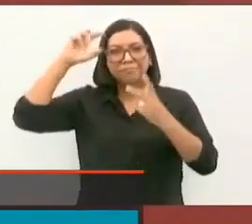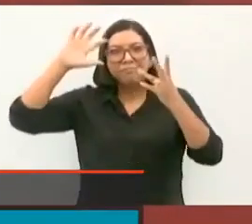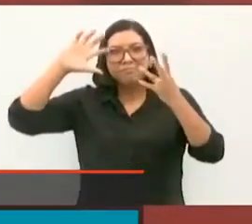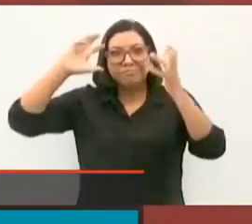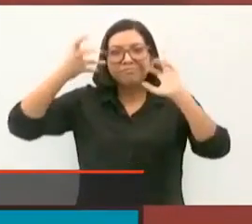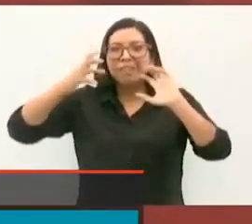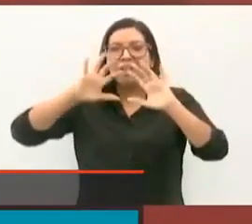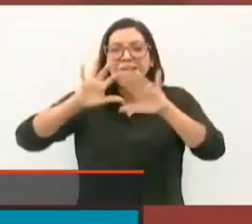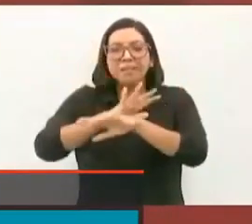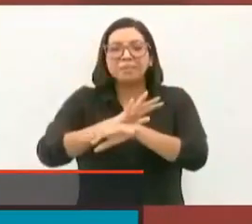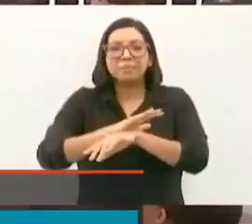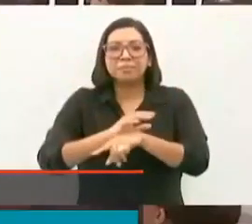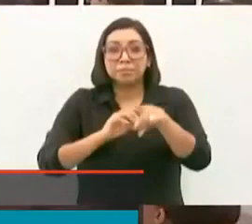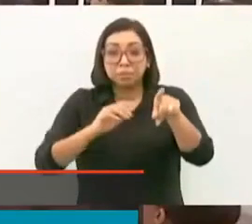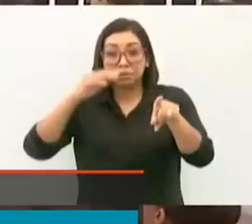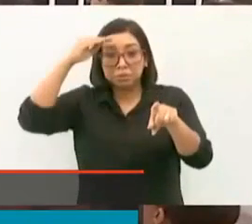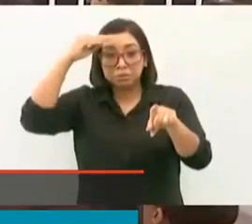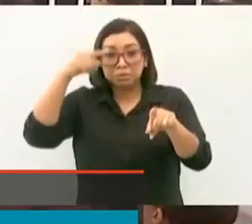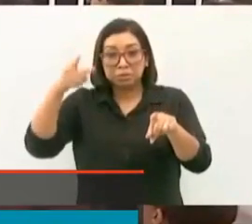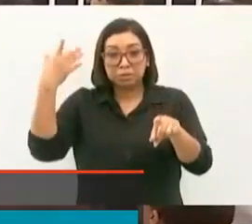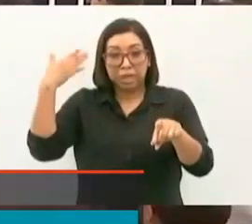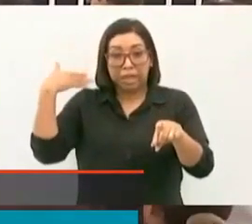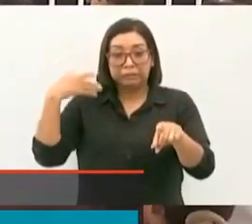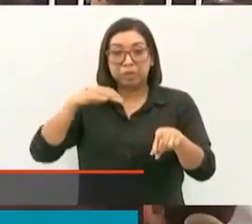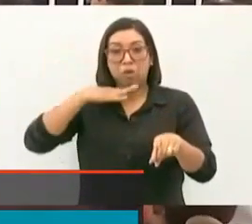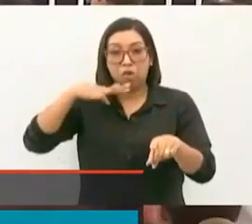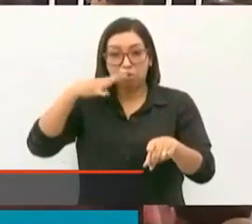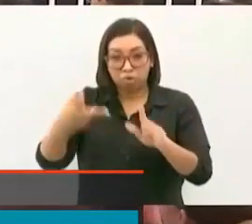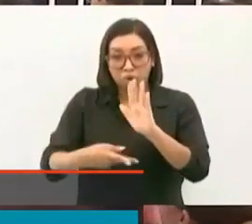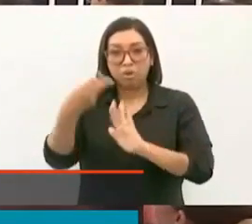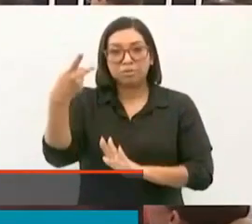¿Ustedes creen que van a regresar los corruptos?